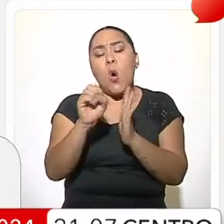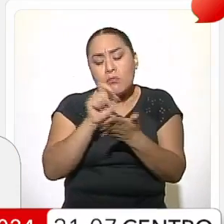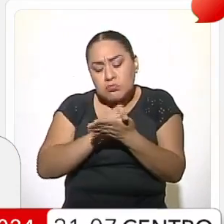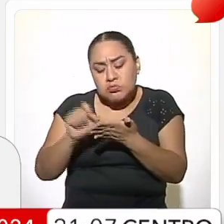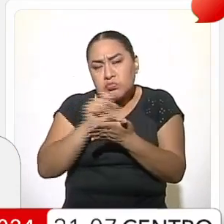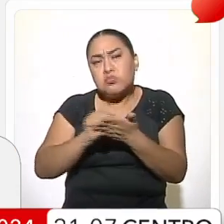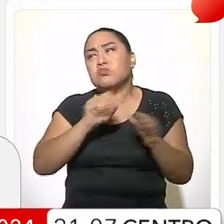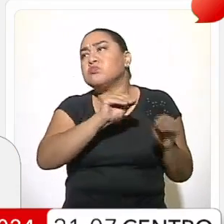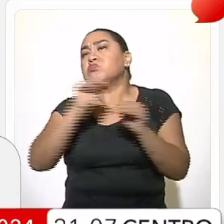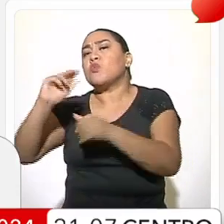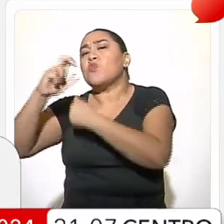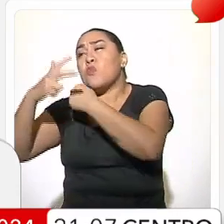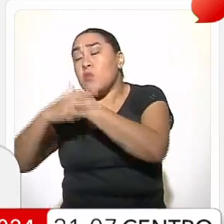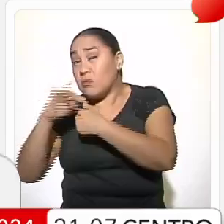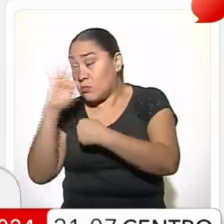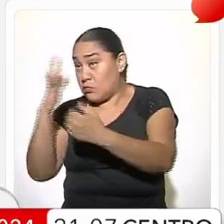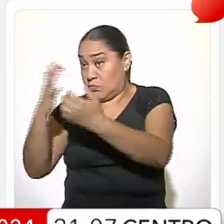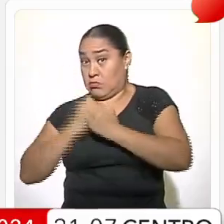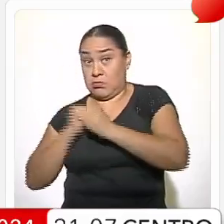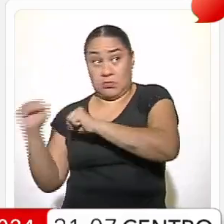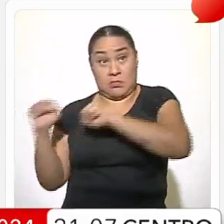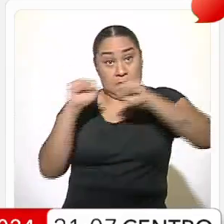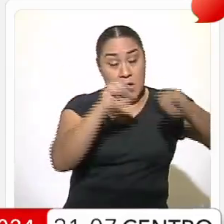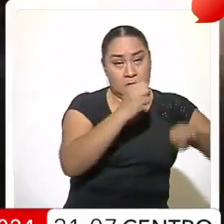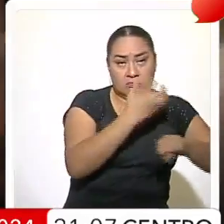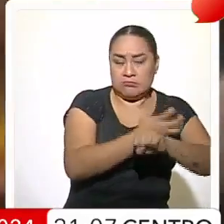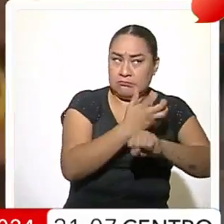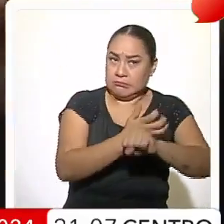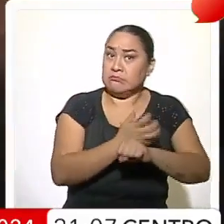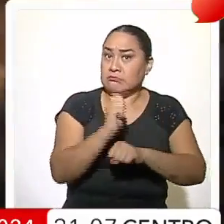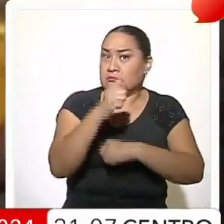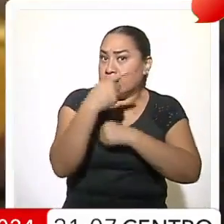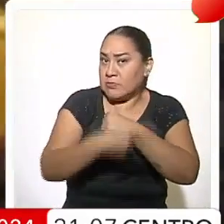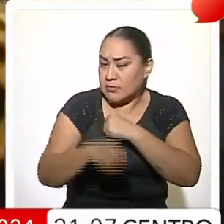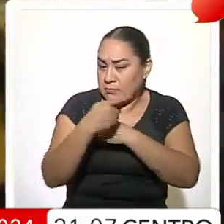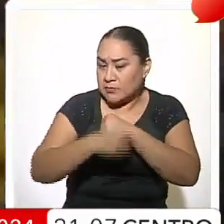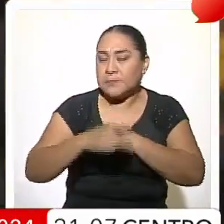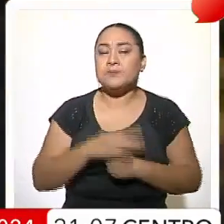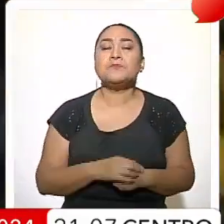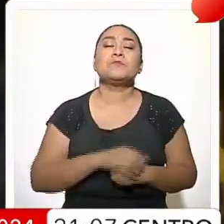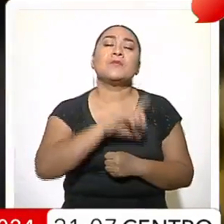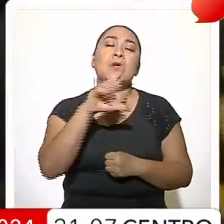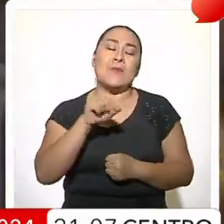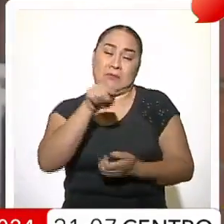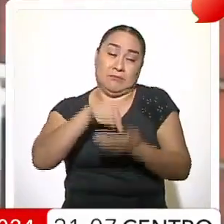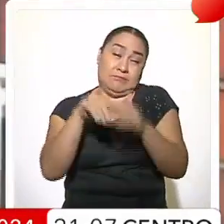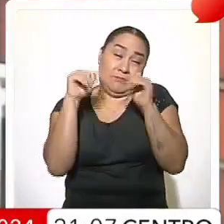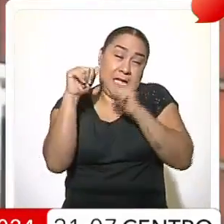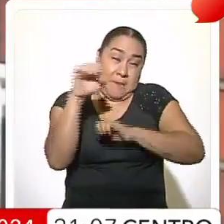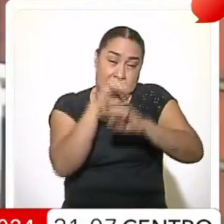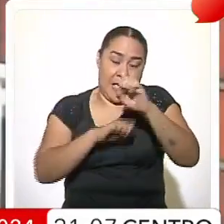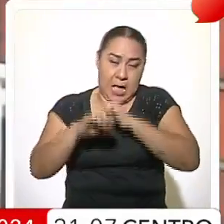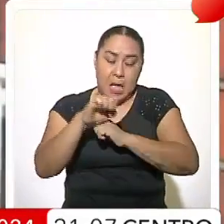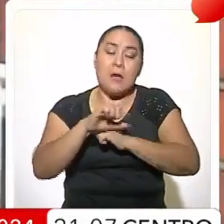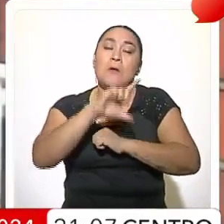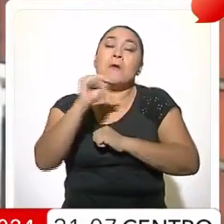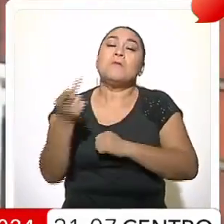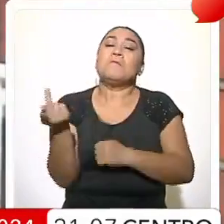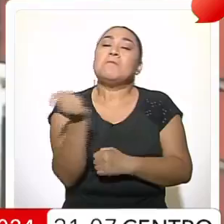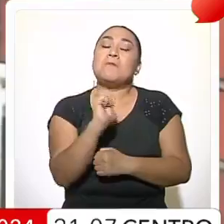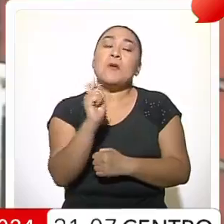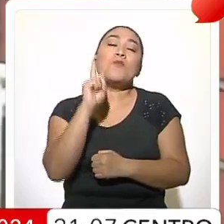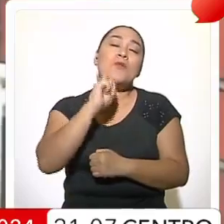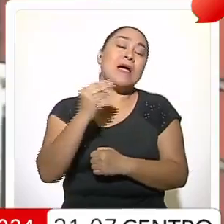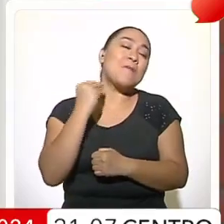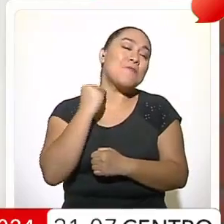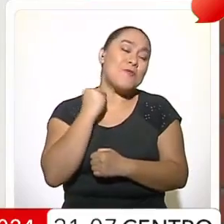y estar en riesgo de ser extraditados a Estados Unidos. Durante el tiempo en la embajada, inició una relación sentimental con su